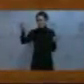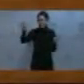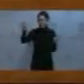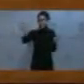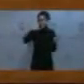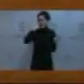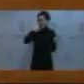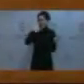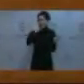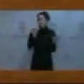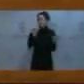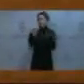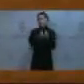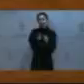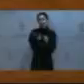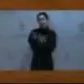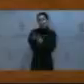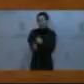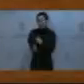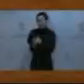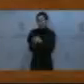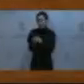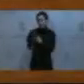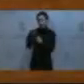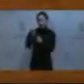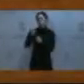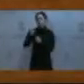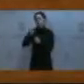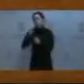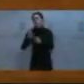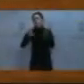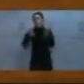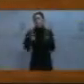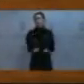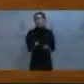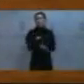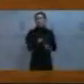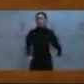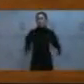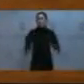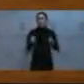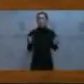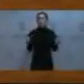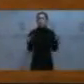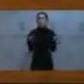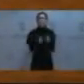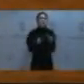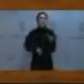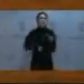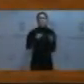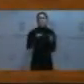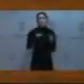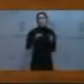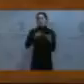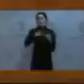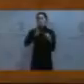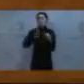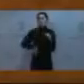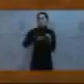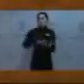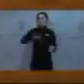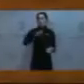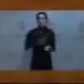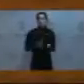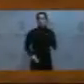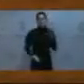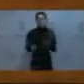Junto con Liguria, en Italia, somos la región de la Unión Europea con menor población de 30 años, con una